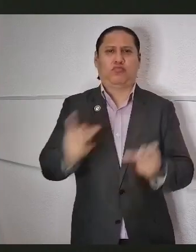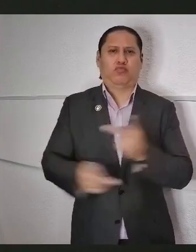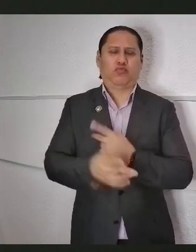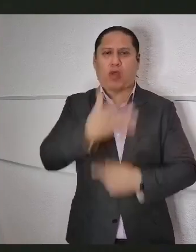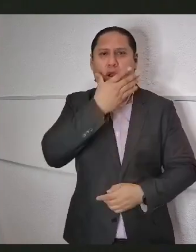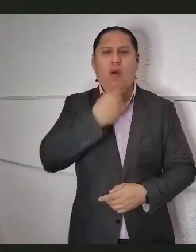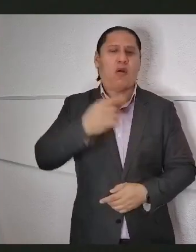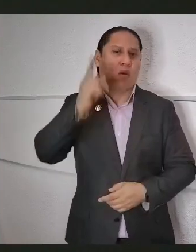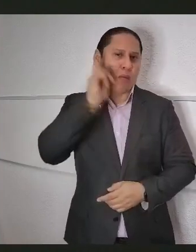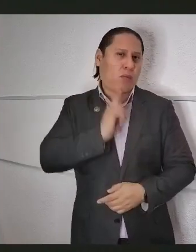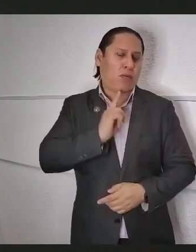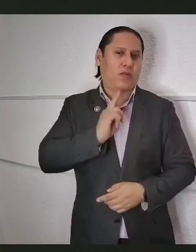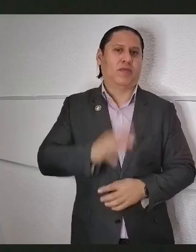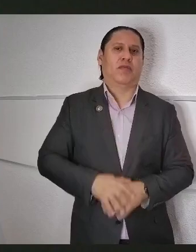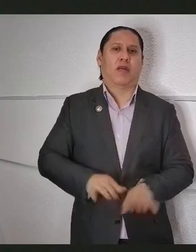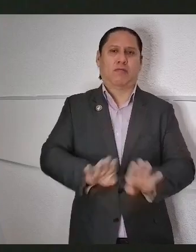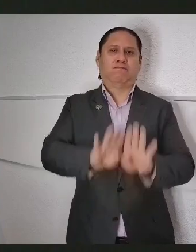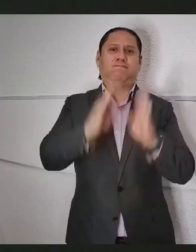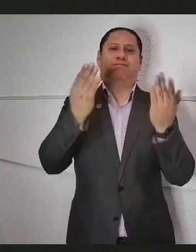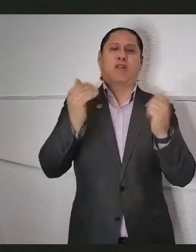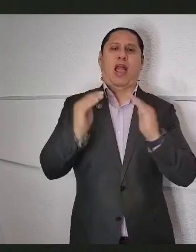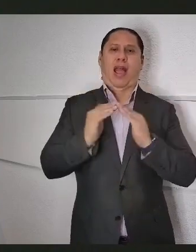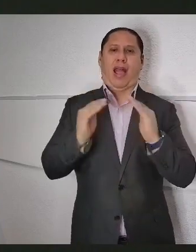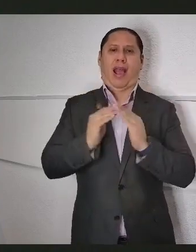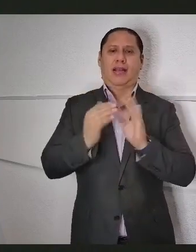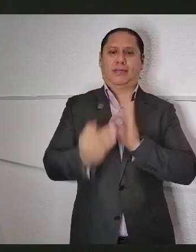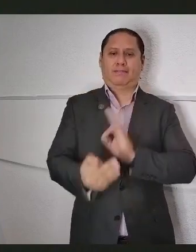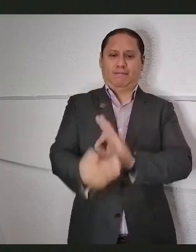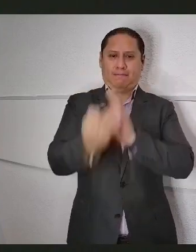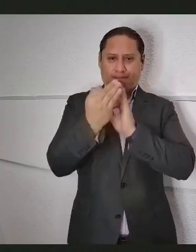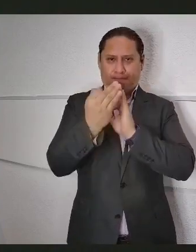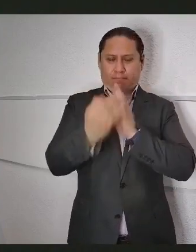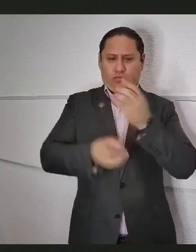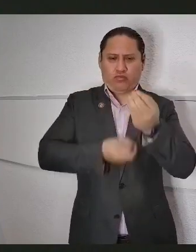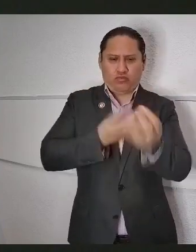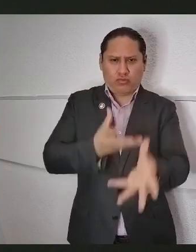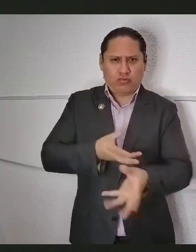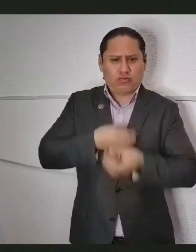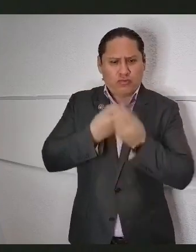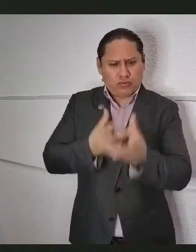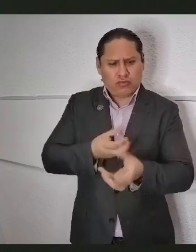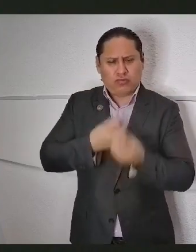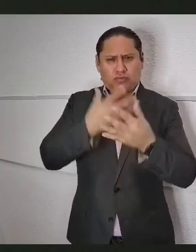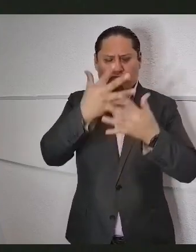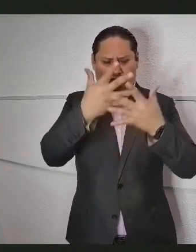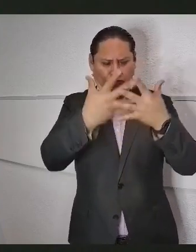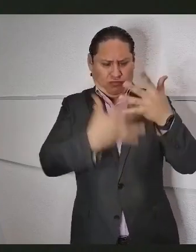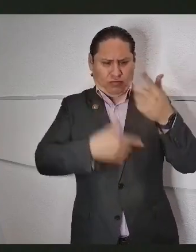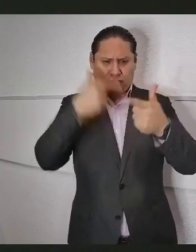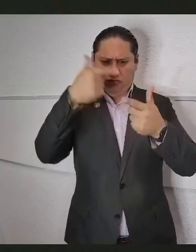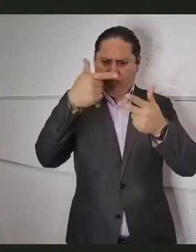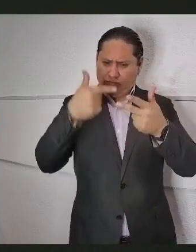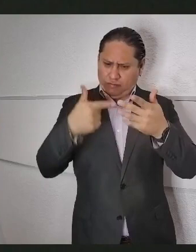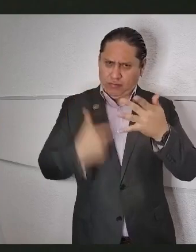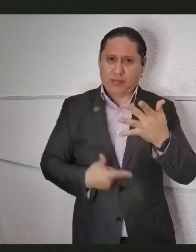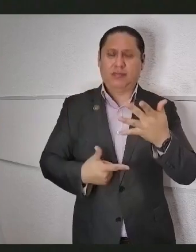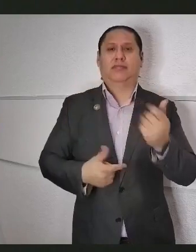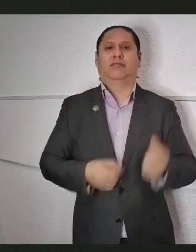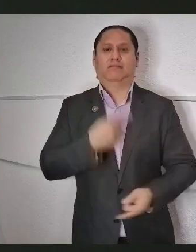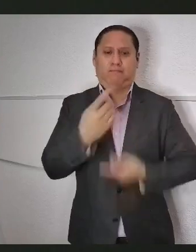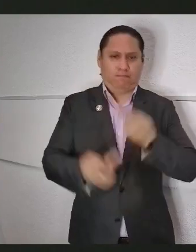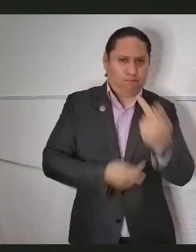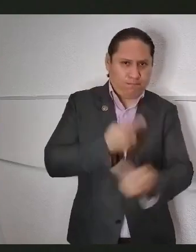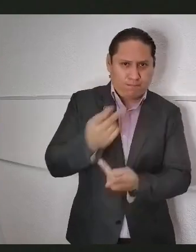de Chiapas que abrieron la puerta de sus hogares para compartir todos los datos requeridos en el censo. Con